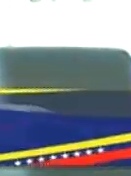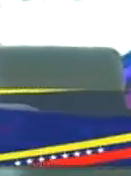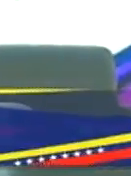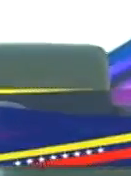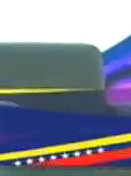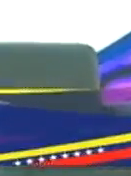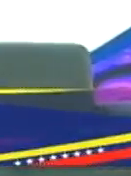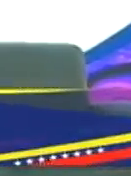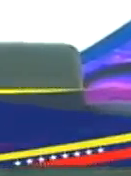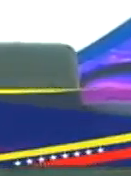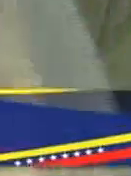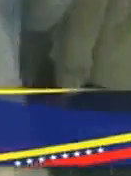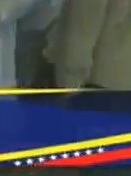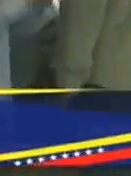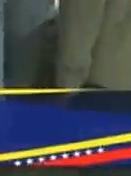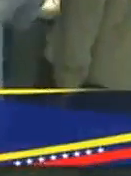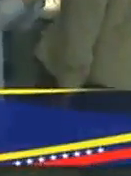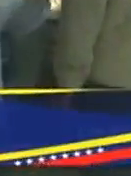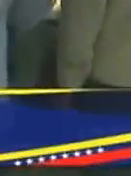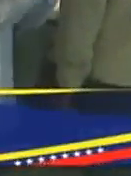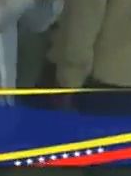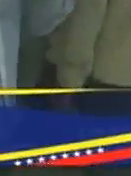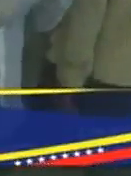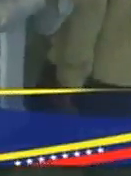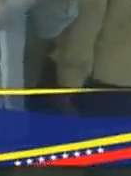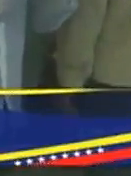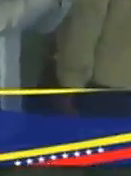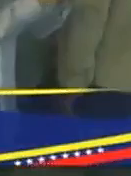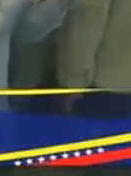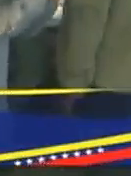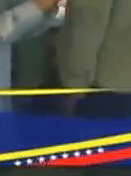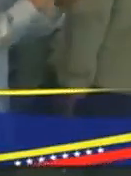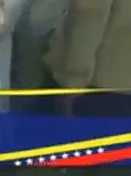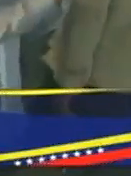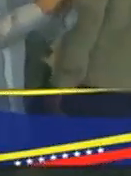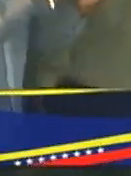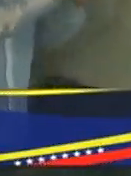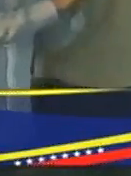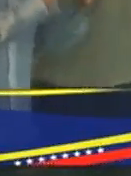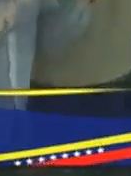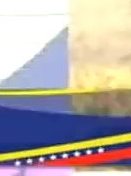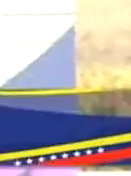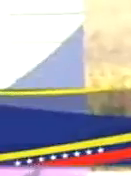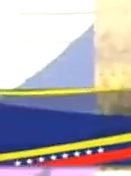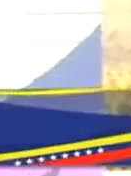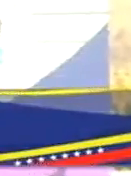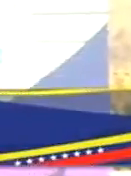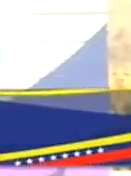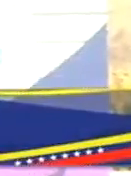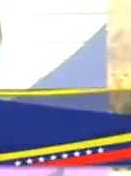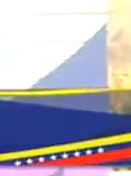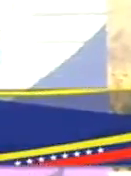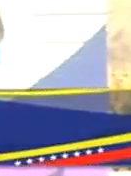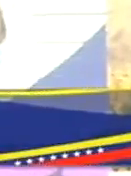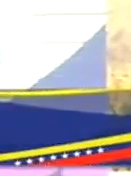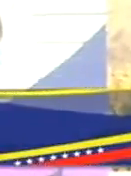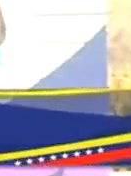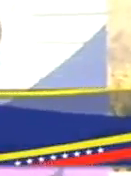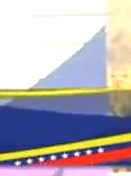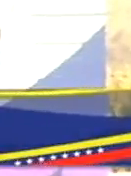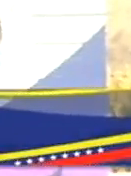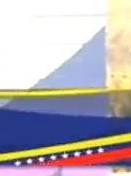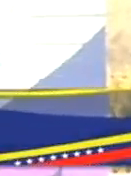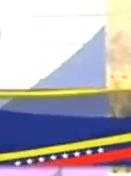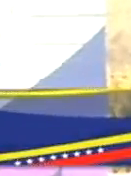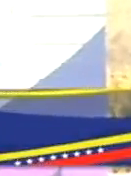colectiva nuevas formas de analizar el pasado y reconocer y accionar en el presente. En esta edición el Congreso